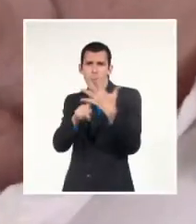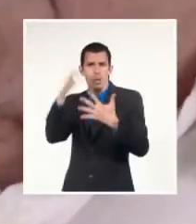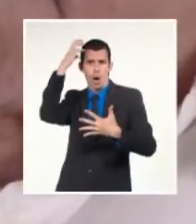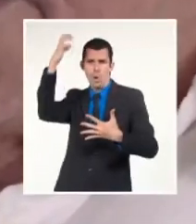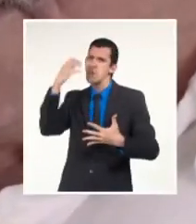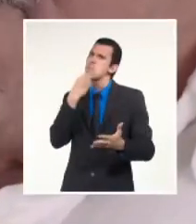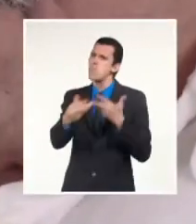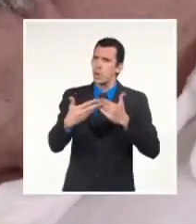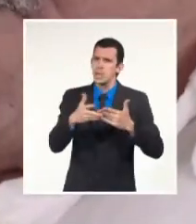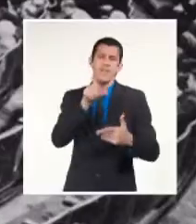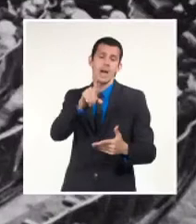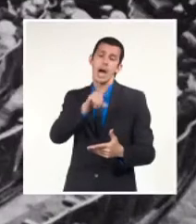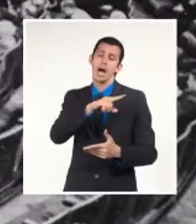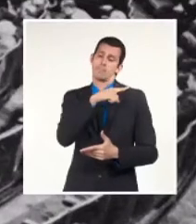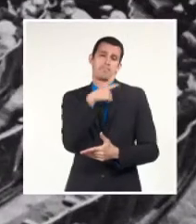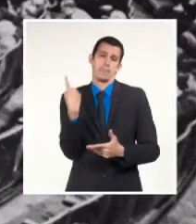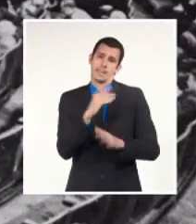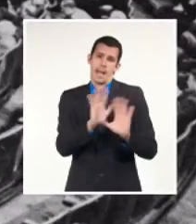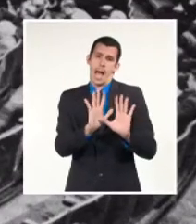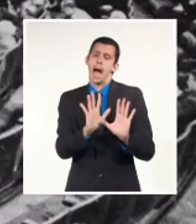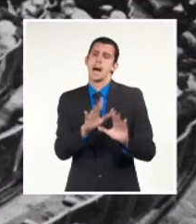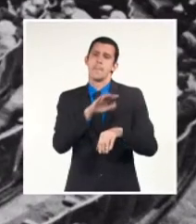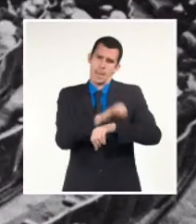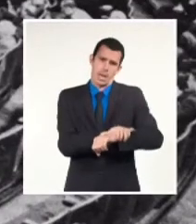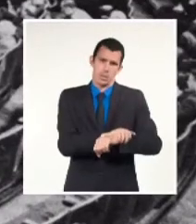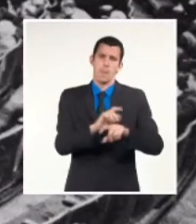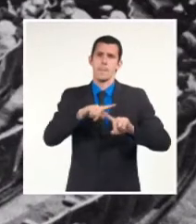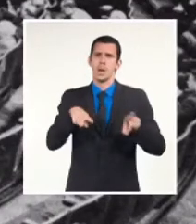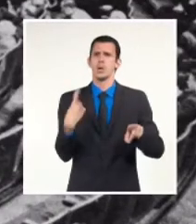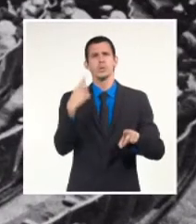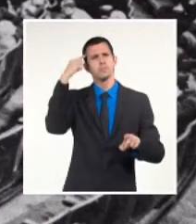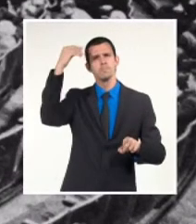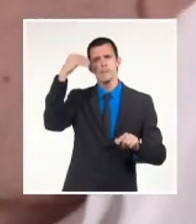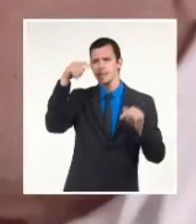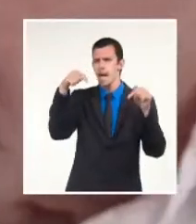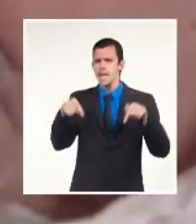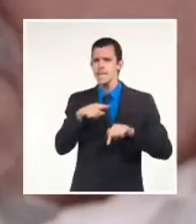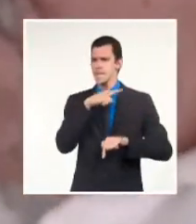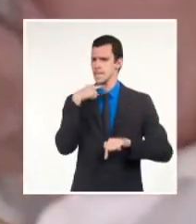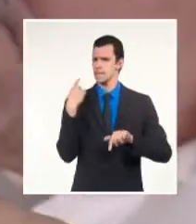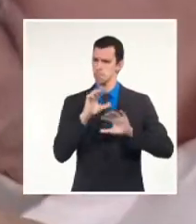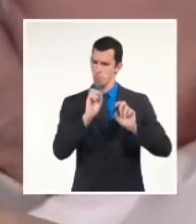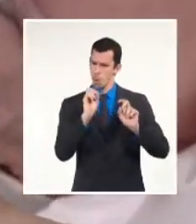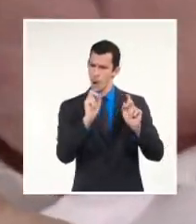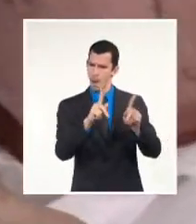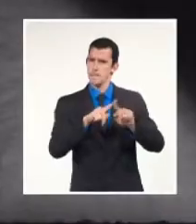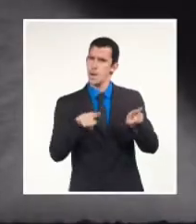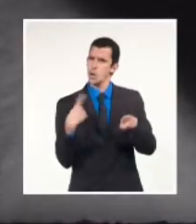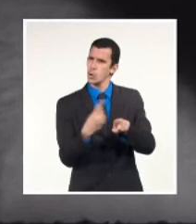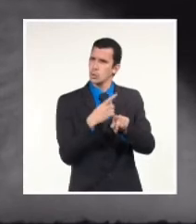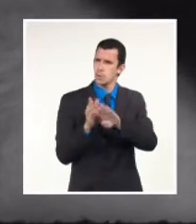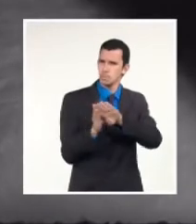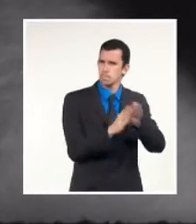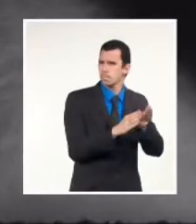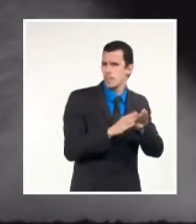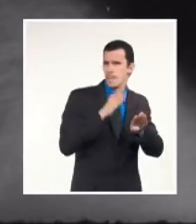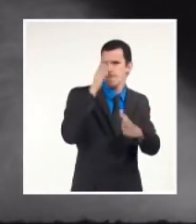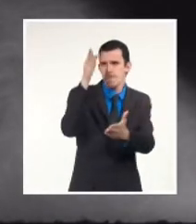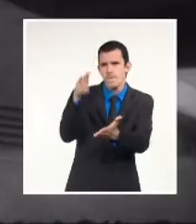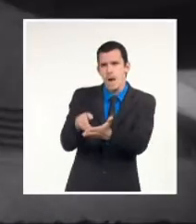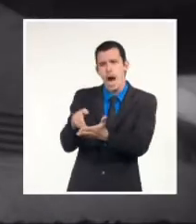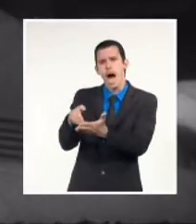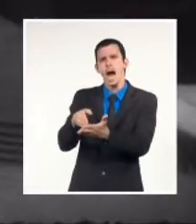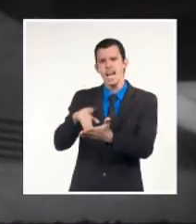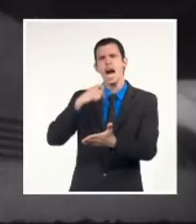del Congreso Yankee, que es el que tiene todos los poderes sobre Puerto Rico, el Congreso Yankee. Era algo que había que